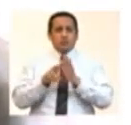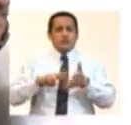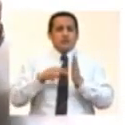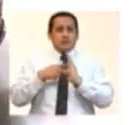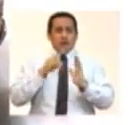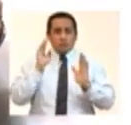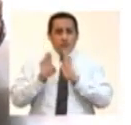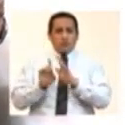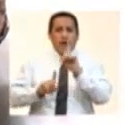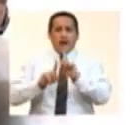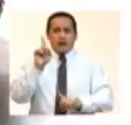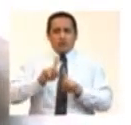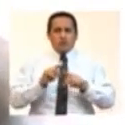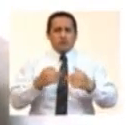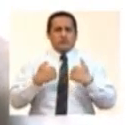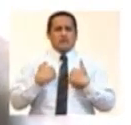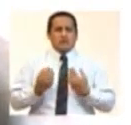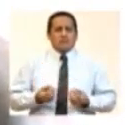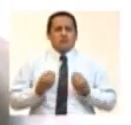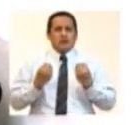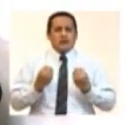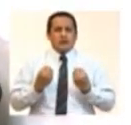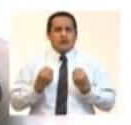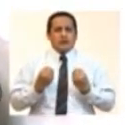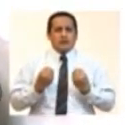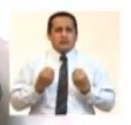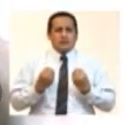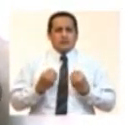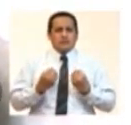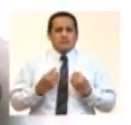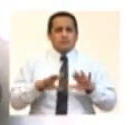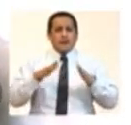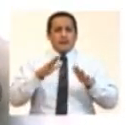la significancia que debería, porque